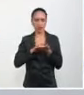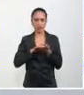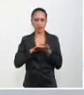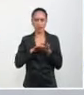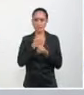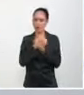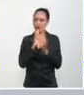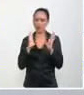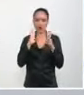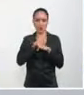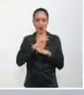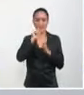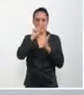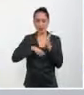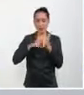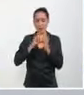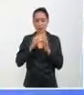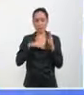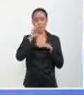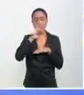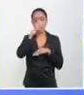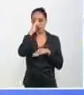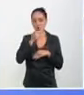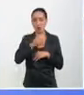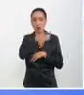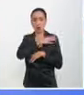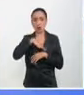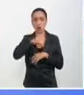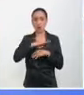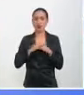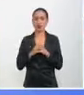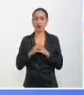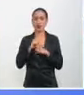el Ministerio de Salud Pública. Y con esta información de última